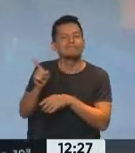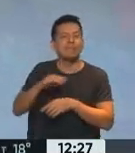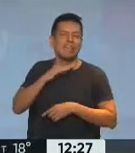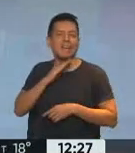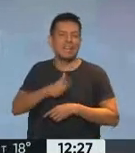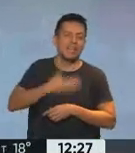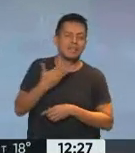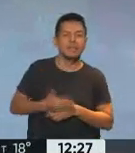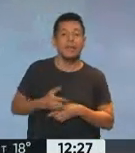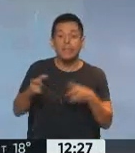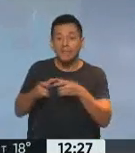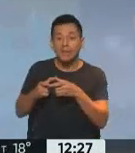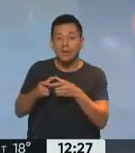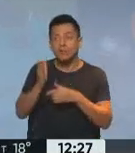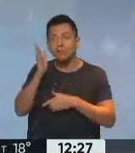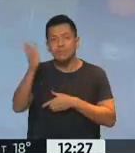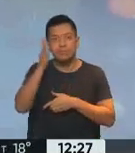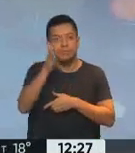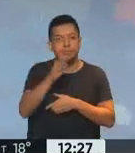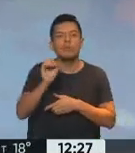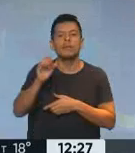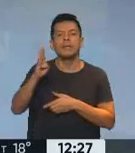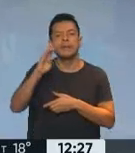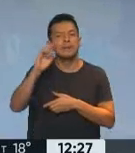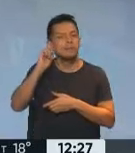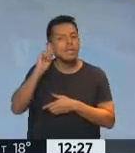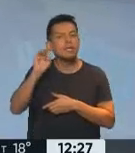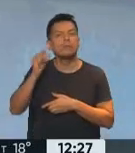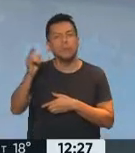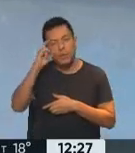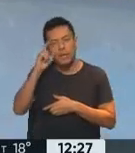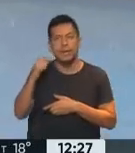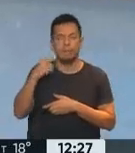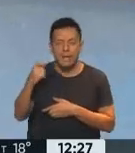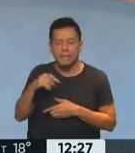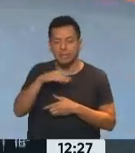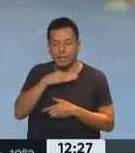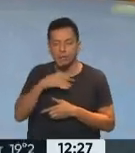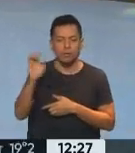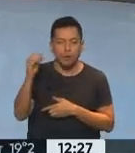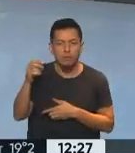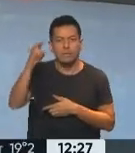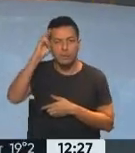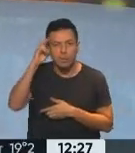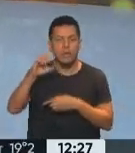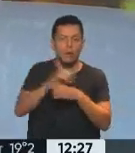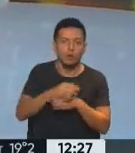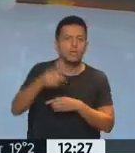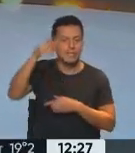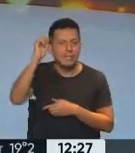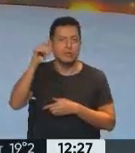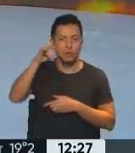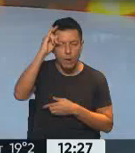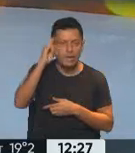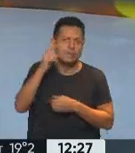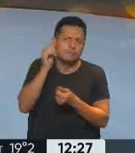ser presentado en una larga gira, el Big Blue Tour, que los va a llevar por España, México, Colombia, Perú, Ecuador, Chile, Uruguay,